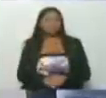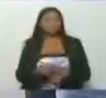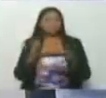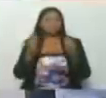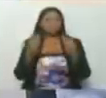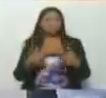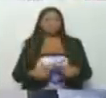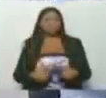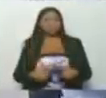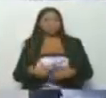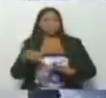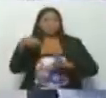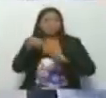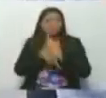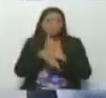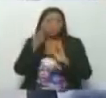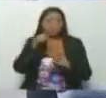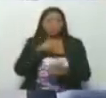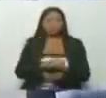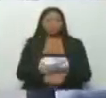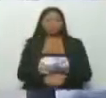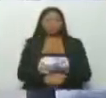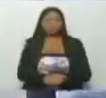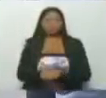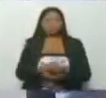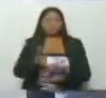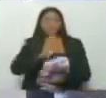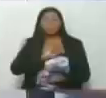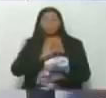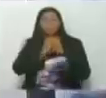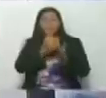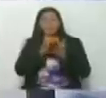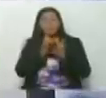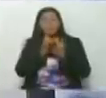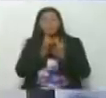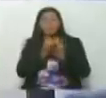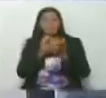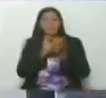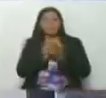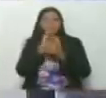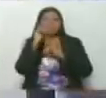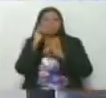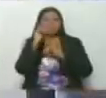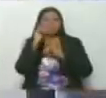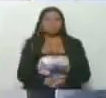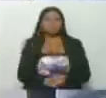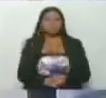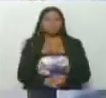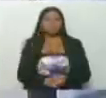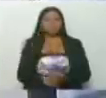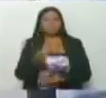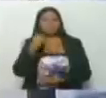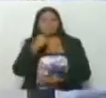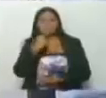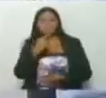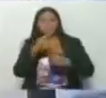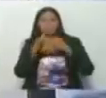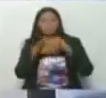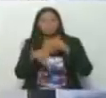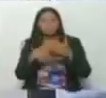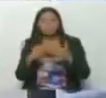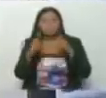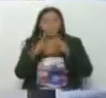internos y por supuesto también con la ayuda de amigos internacionales entre los cuales en pues un enorme valor